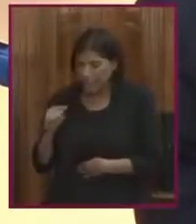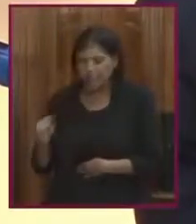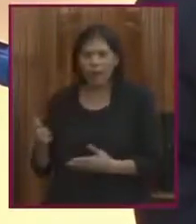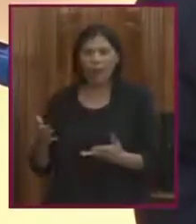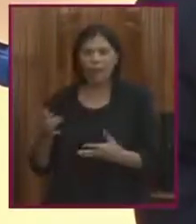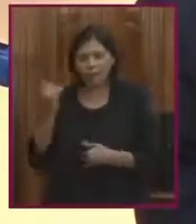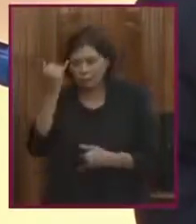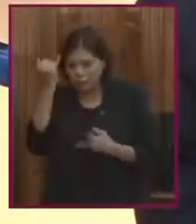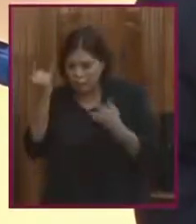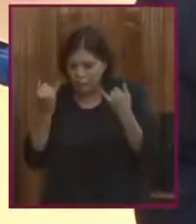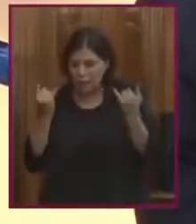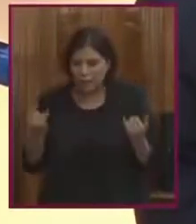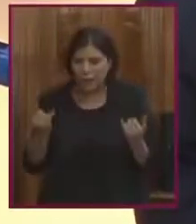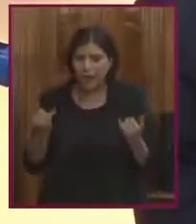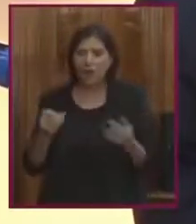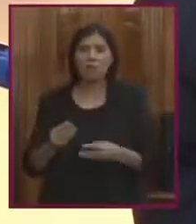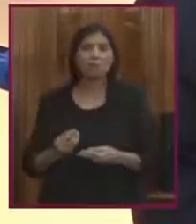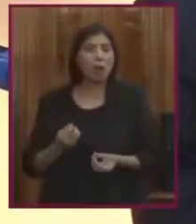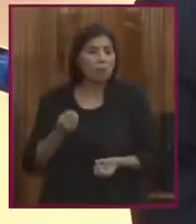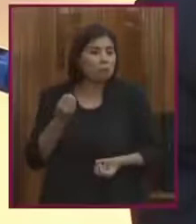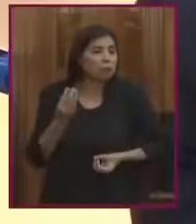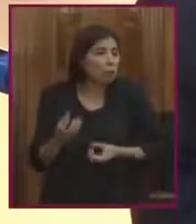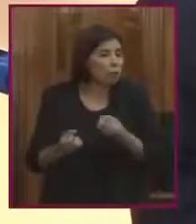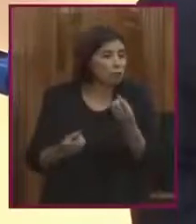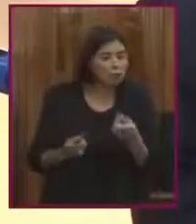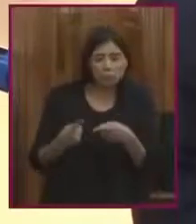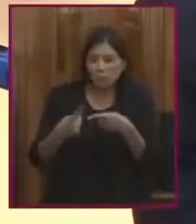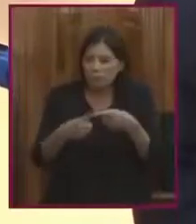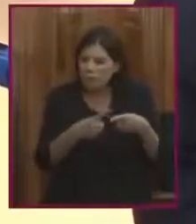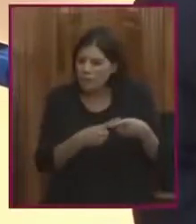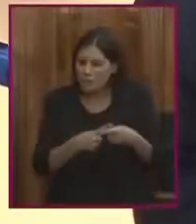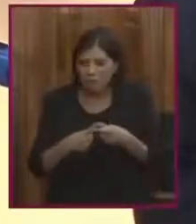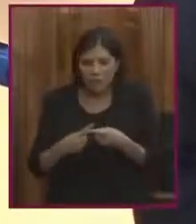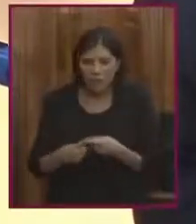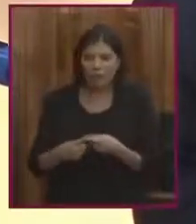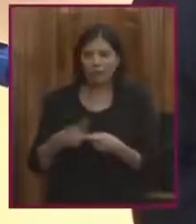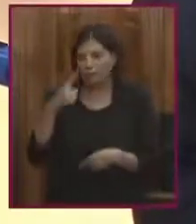y también de construir una alternativa a la